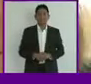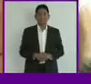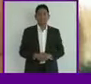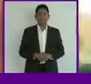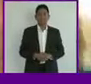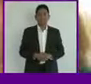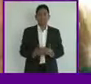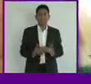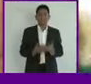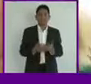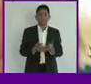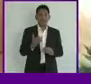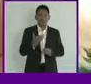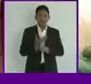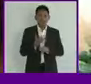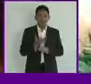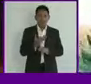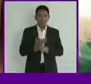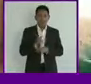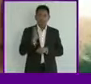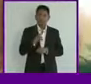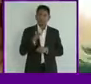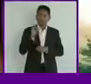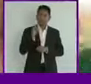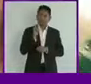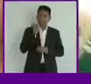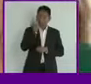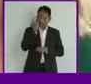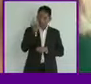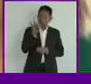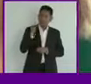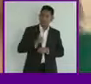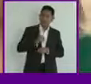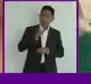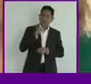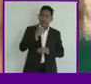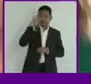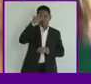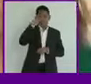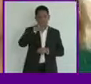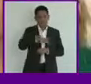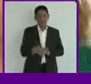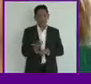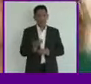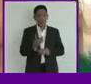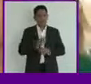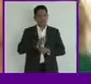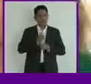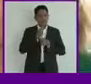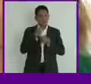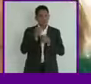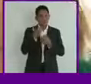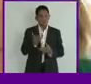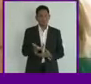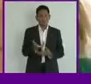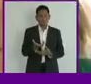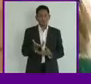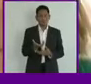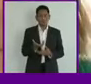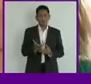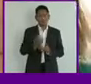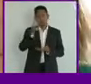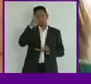esta oportunidad de darles un mensaje concreto es una gran oportunidad para mí, porque me permite avanzar en cuestiones que yo creo